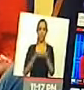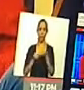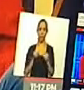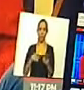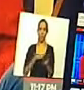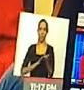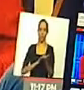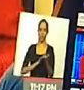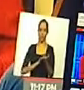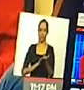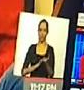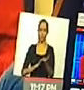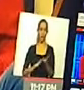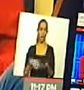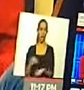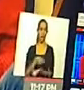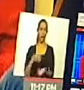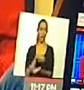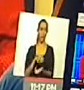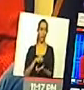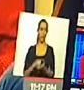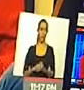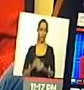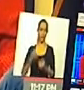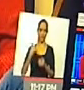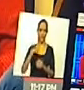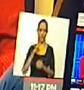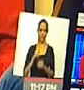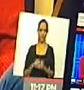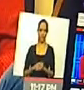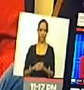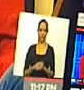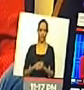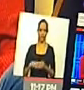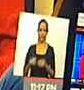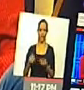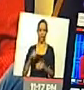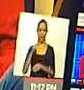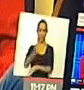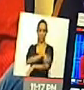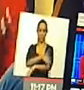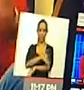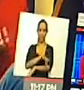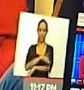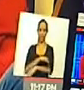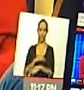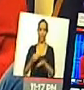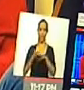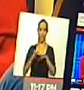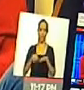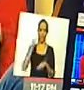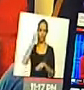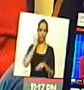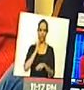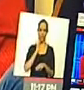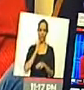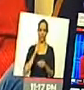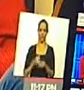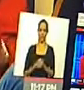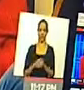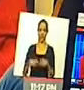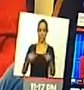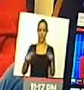la problemática grandísima que teníamos en la avenida principal Los Ruiz, acá en el municipio de Sucre, sobre unos huecos que ya tenían tiempo ahí.